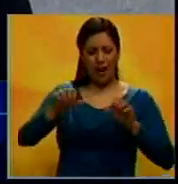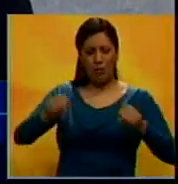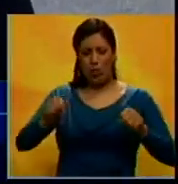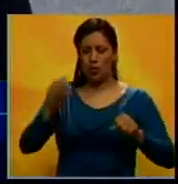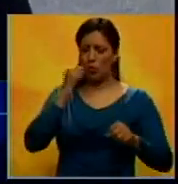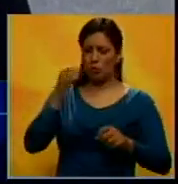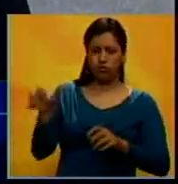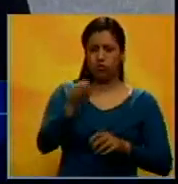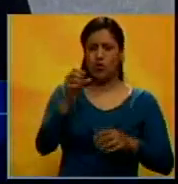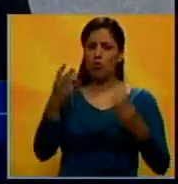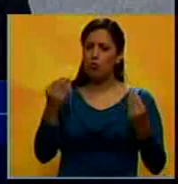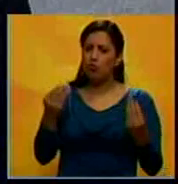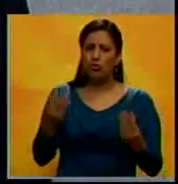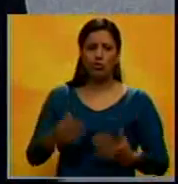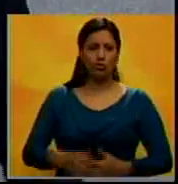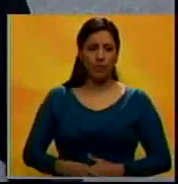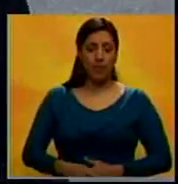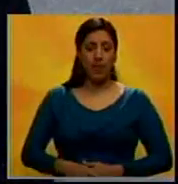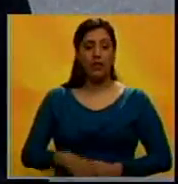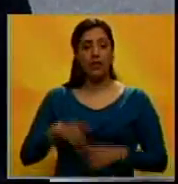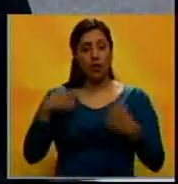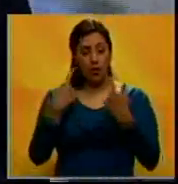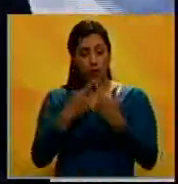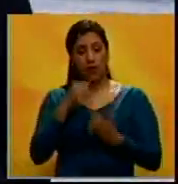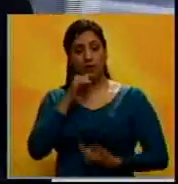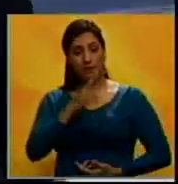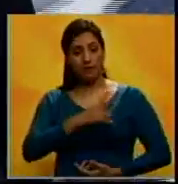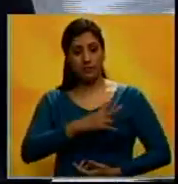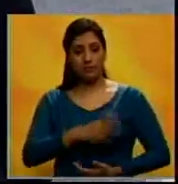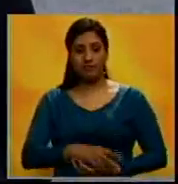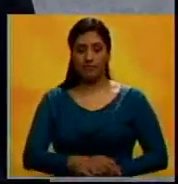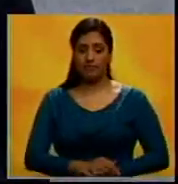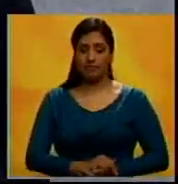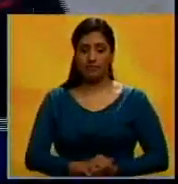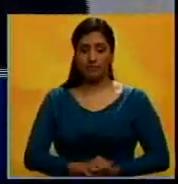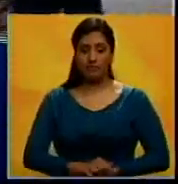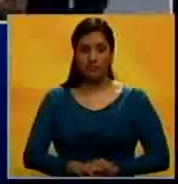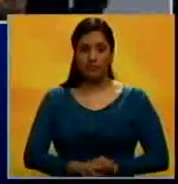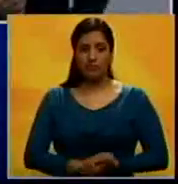motorizados son frecuentes. En La Tahona, Euclides Sotillo, Noticiero Previsión.